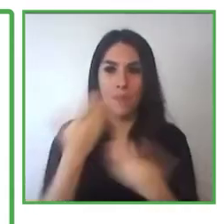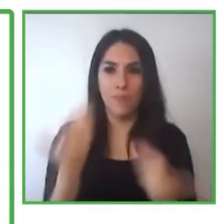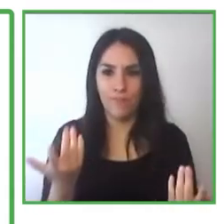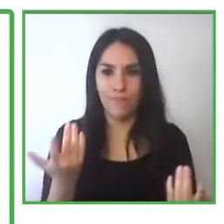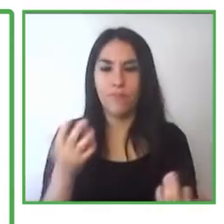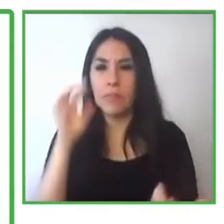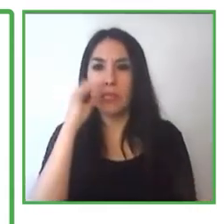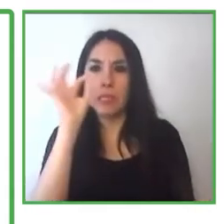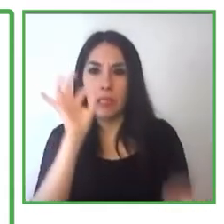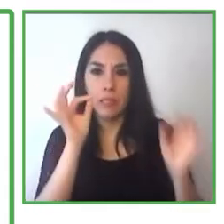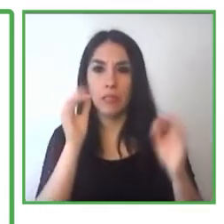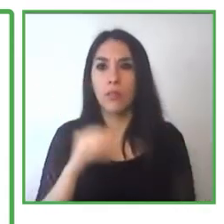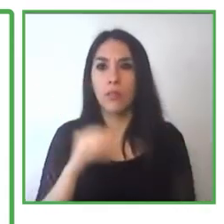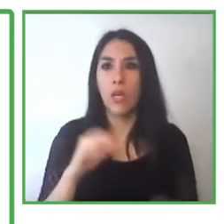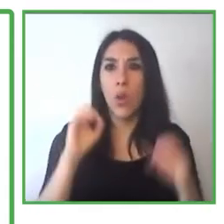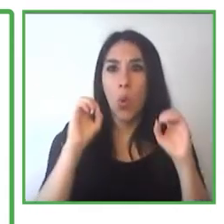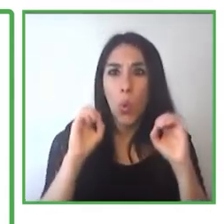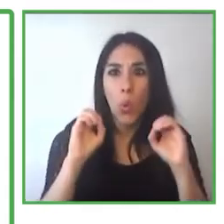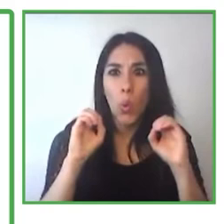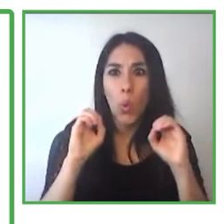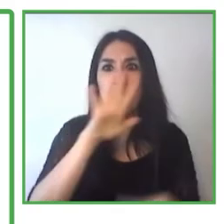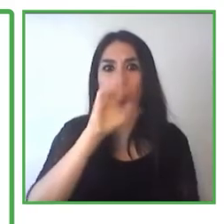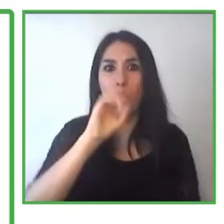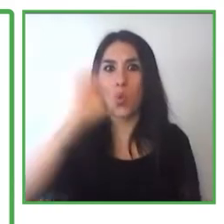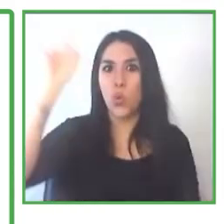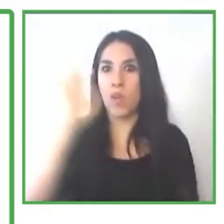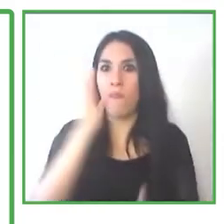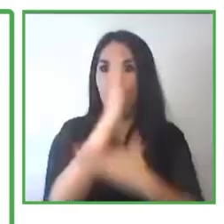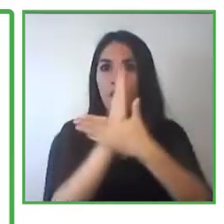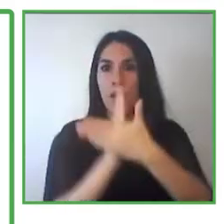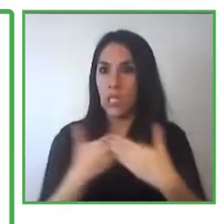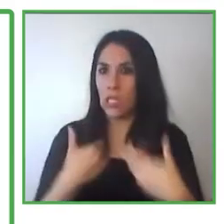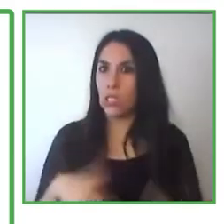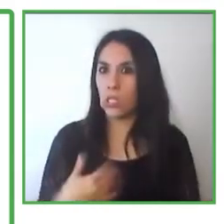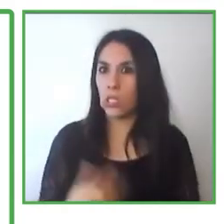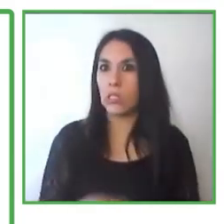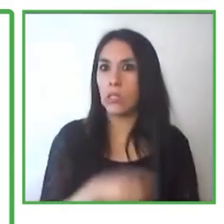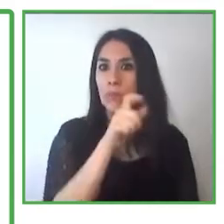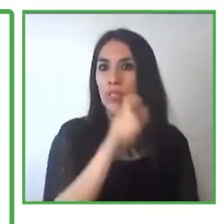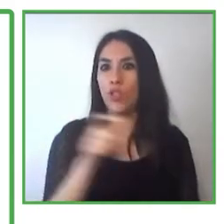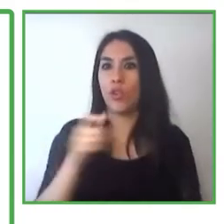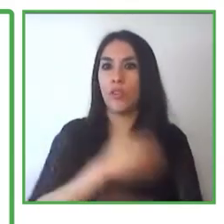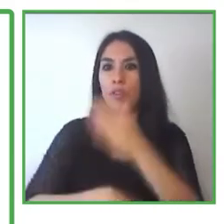el 42%, son personas con discapacidad física.